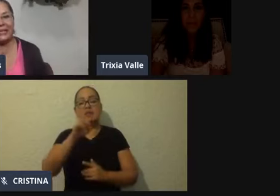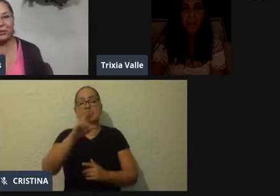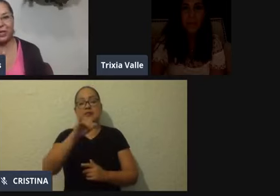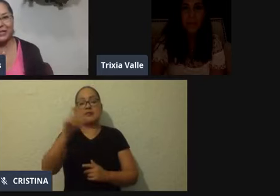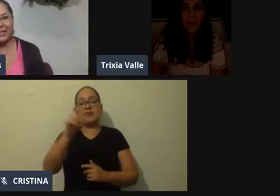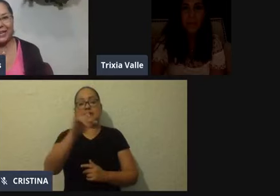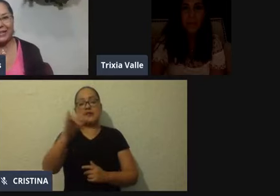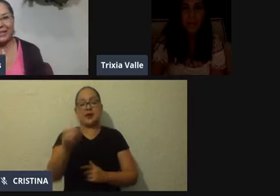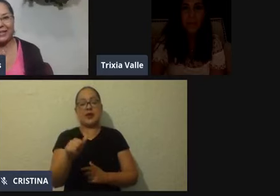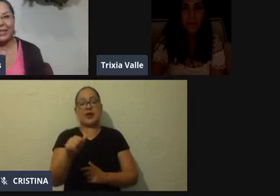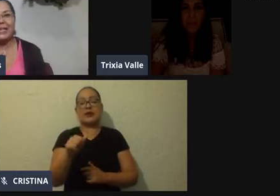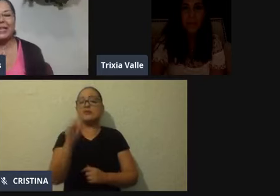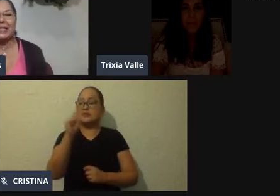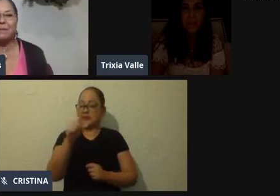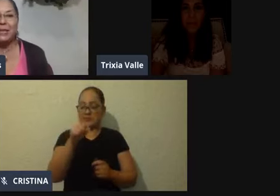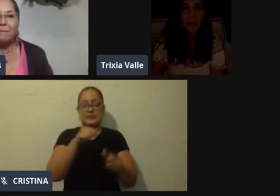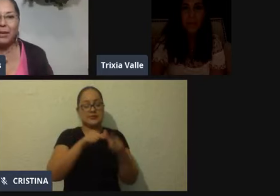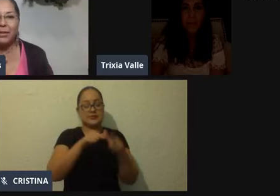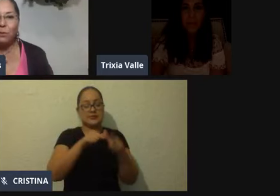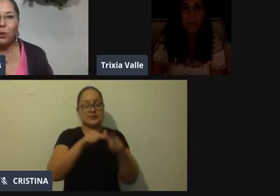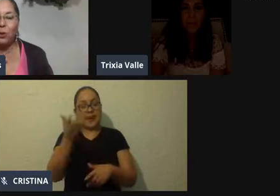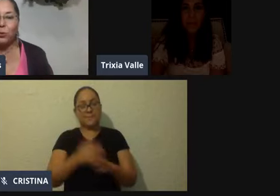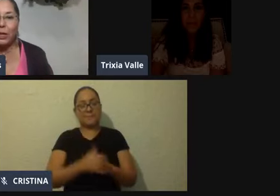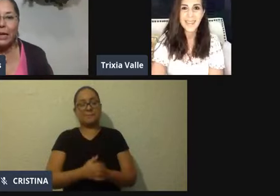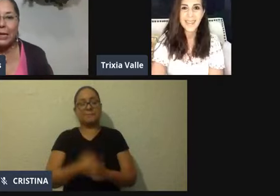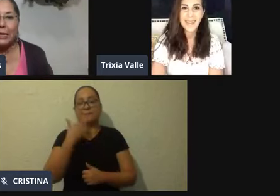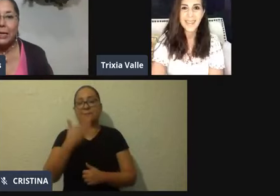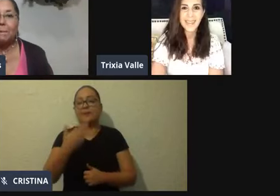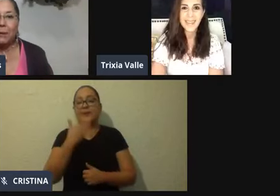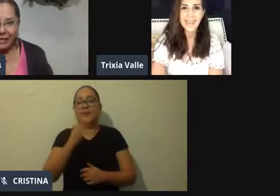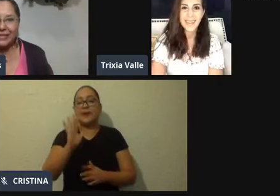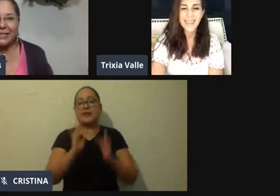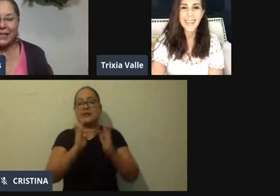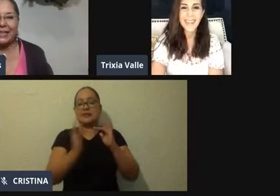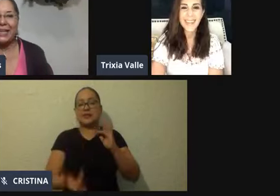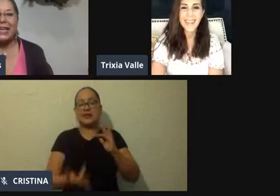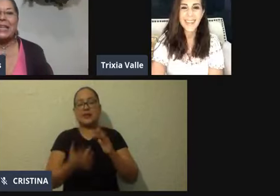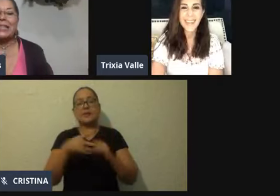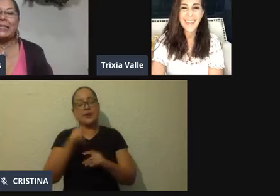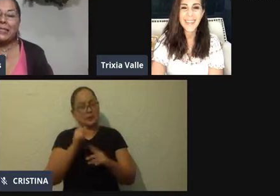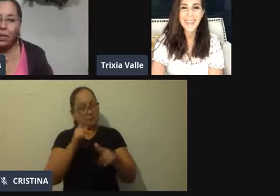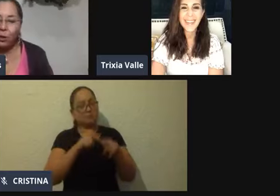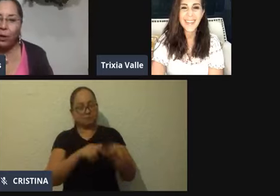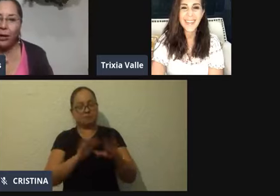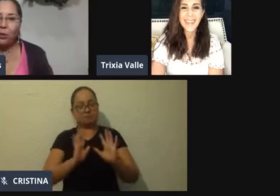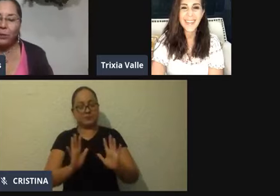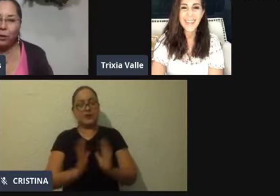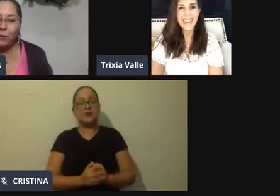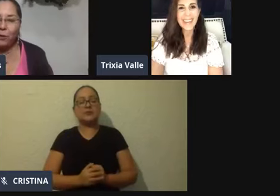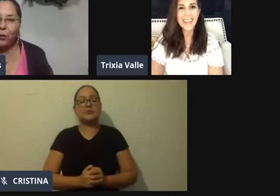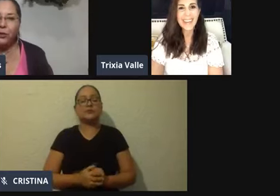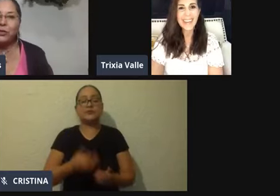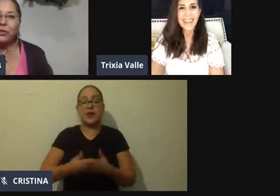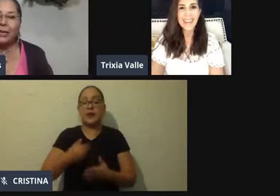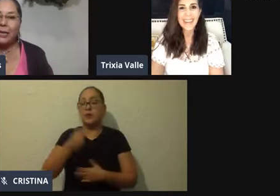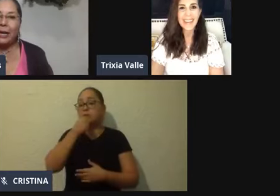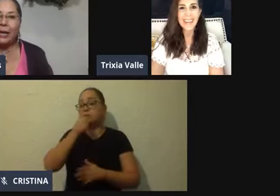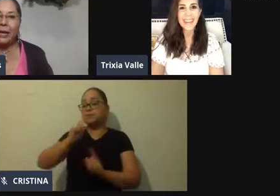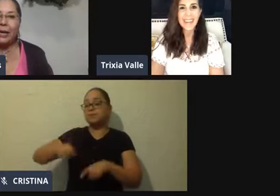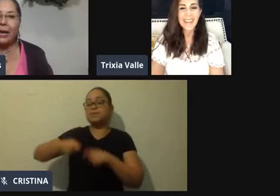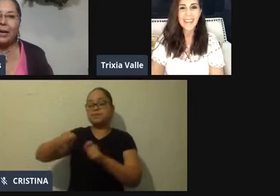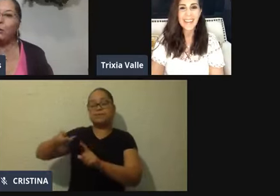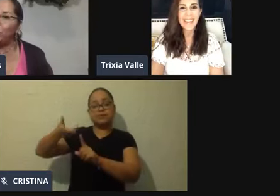todavía. Listo, ya estás ahí, Trix. Se había perdido un poco tu señal, pero ya estás allí. Cedo los micrófonos